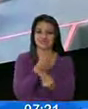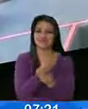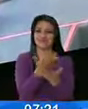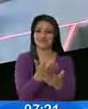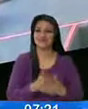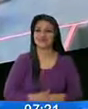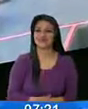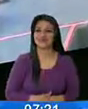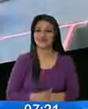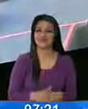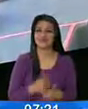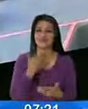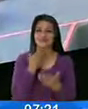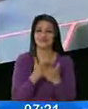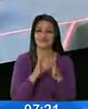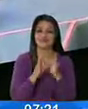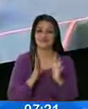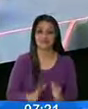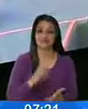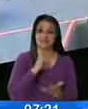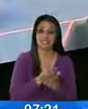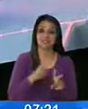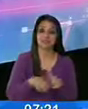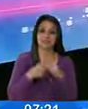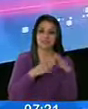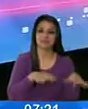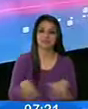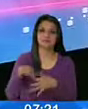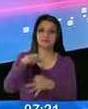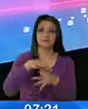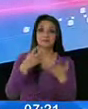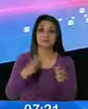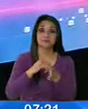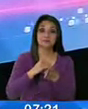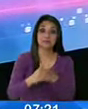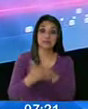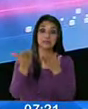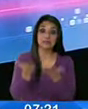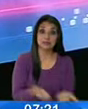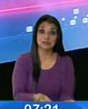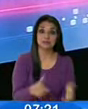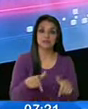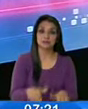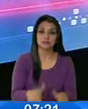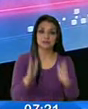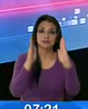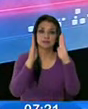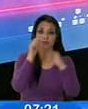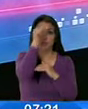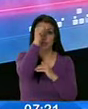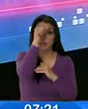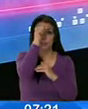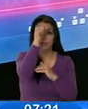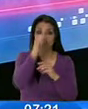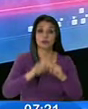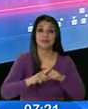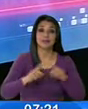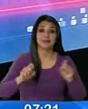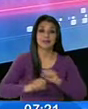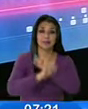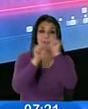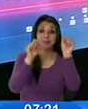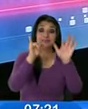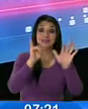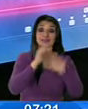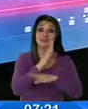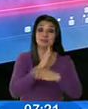Centrales. Gracias, Sofía. Efectivamente, ya vivimos esta jornada electoral, a la cual le invitamos acá a la señal de Televicentro el día domingo, muy tempranamente, 6:30 de la